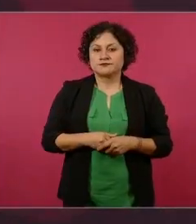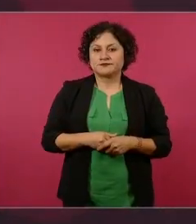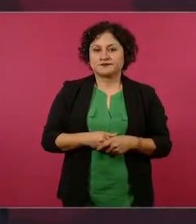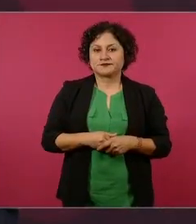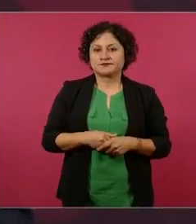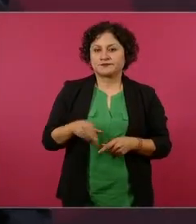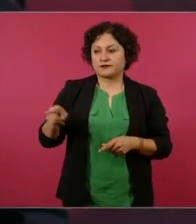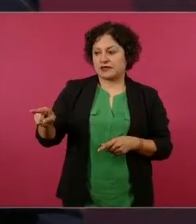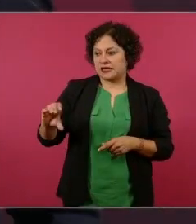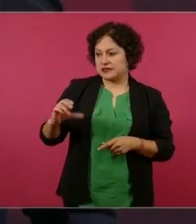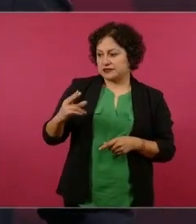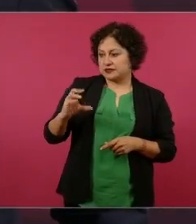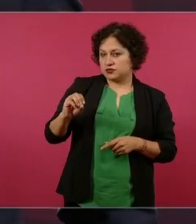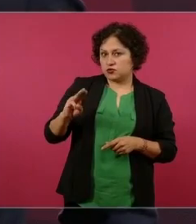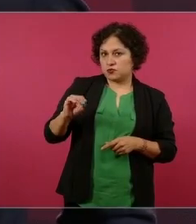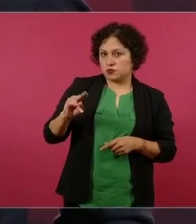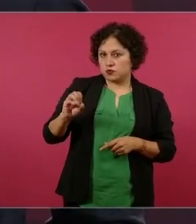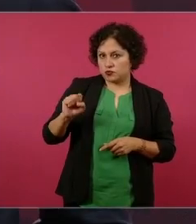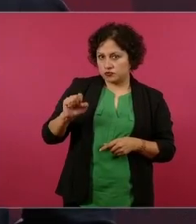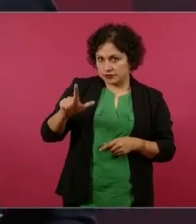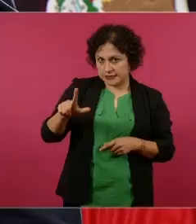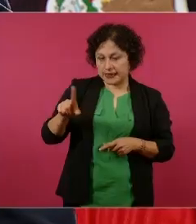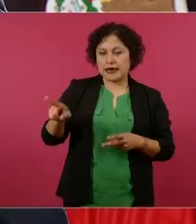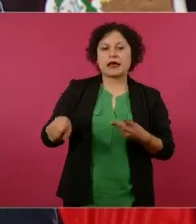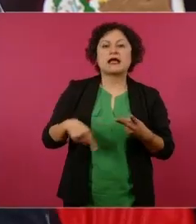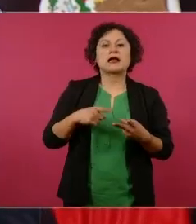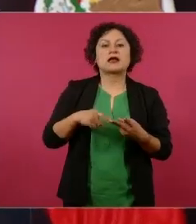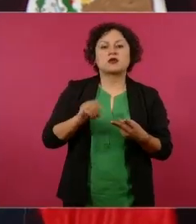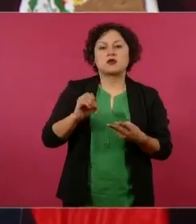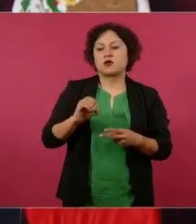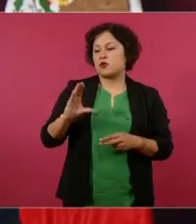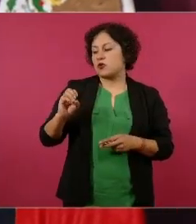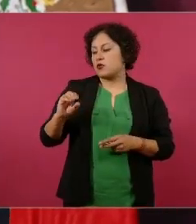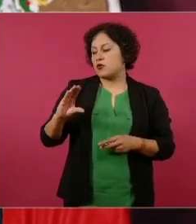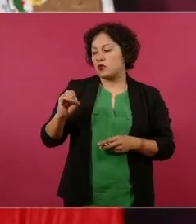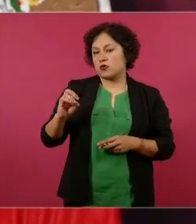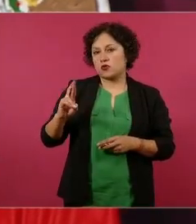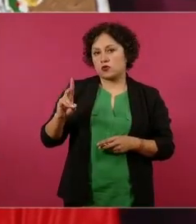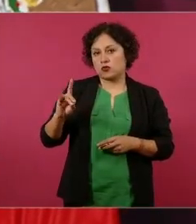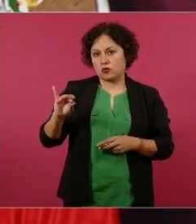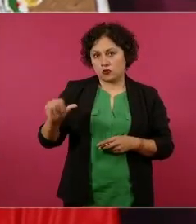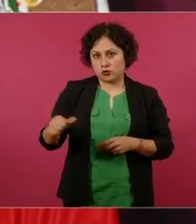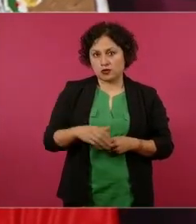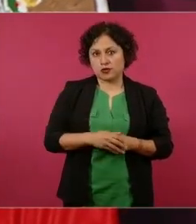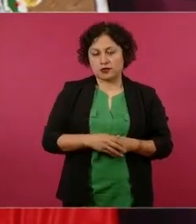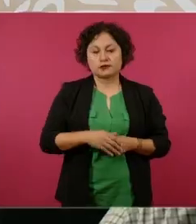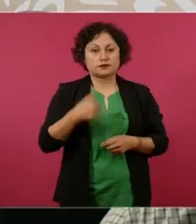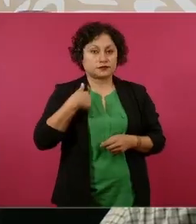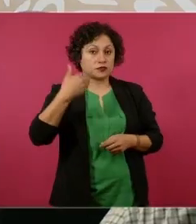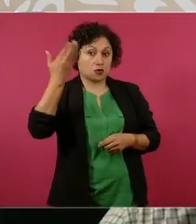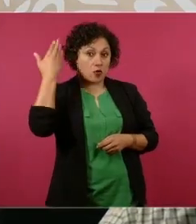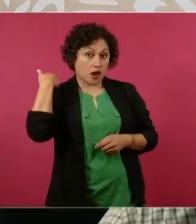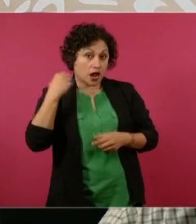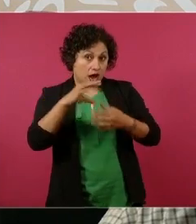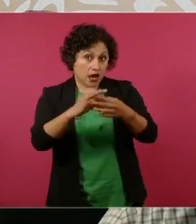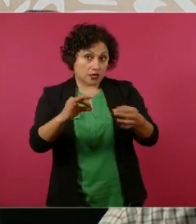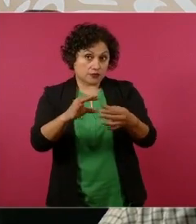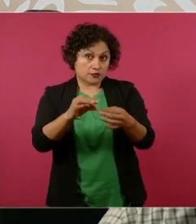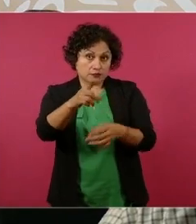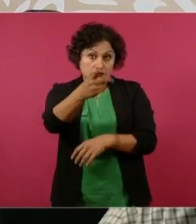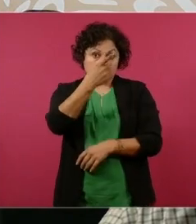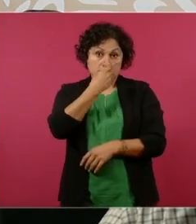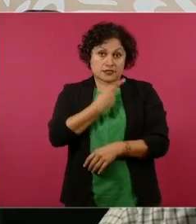Chico Muselo ni Concordia. Es lo que le había planteado yo. Sí. ¿Sí? Usted me decía